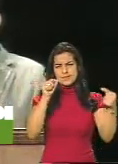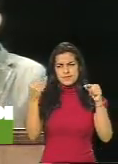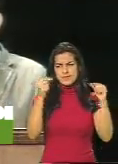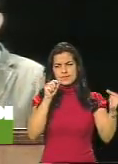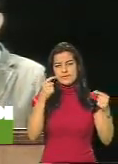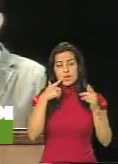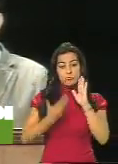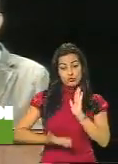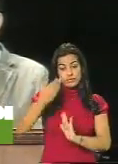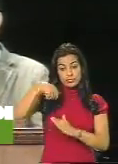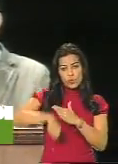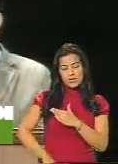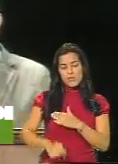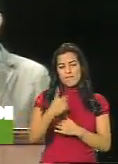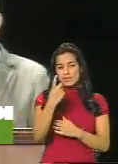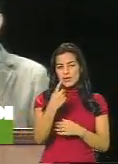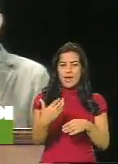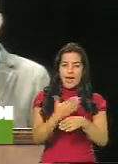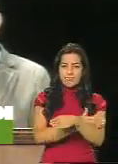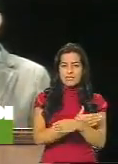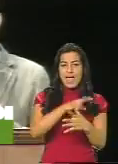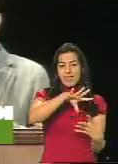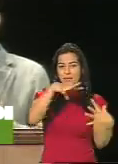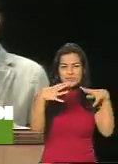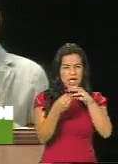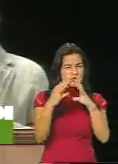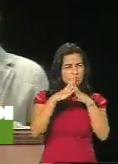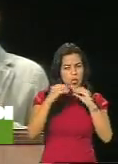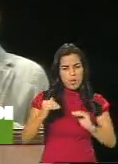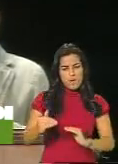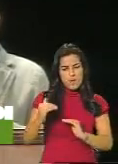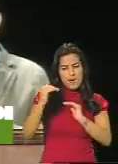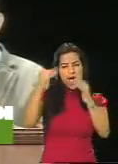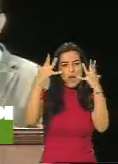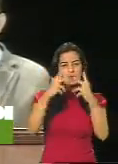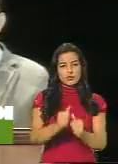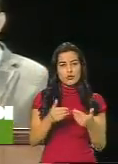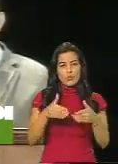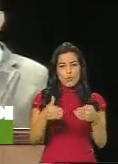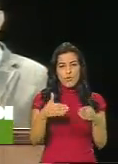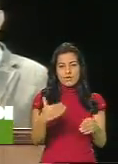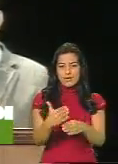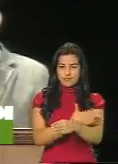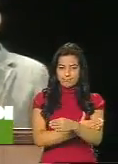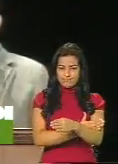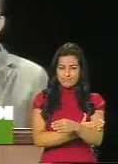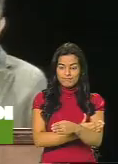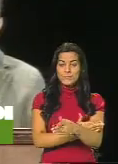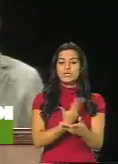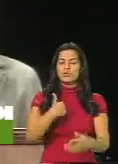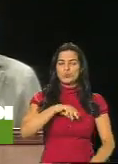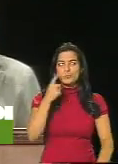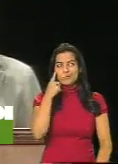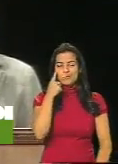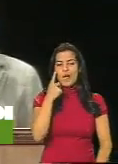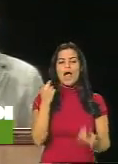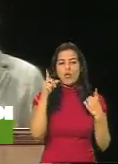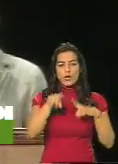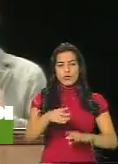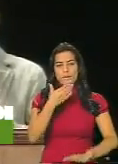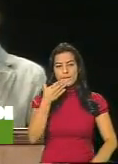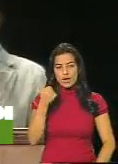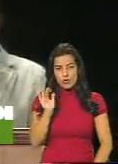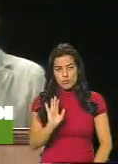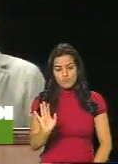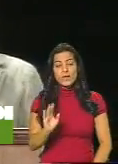ese incremento salarial era necesario ajustar toda la escala de la administración pública, y en ese momento acordamos que en la transición,